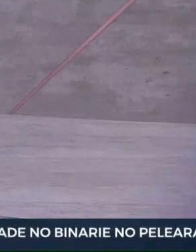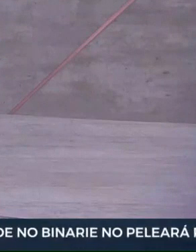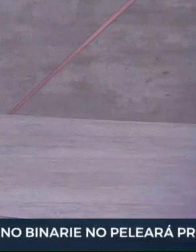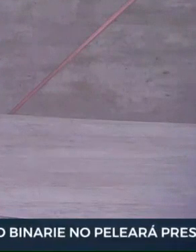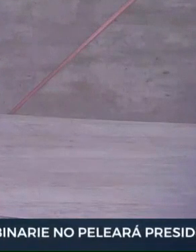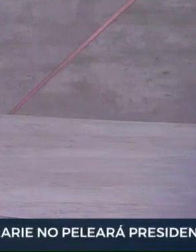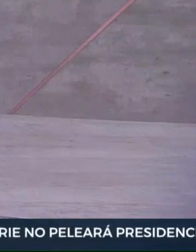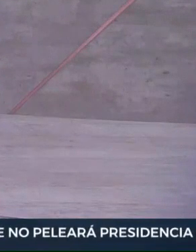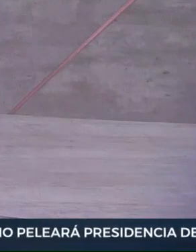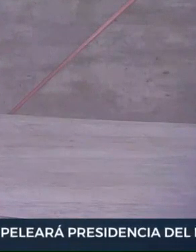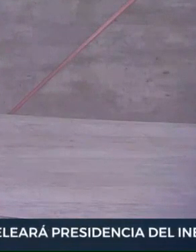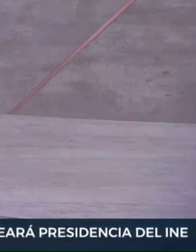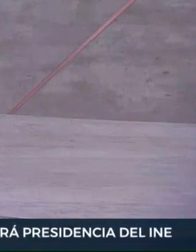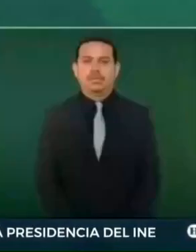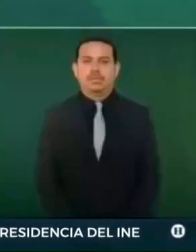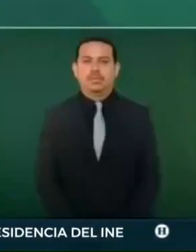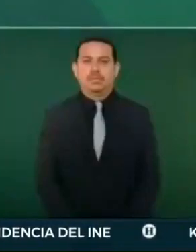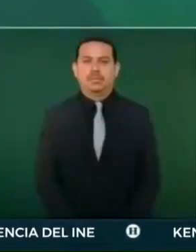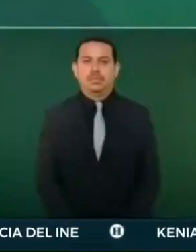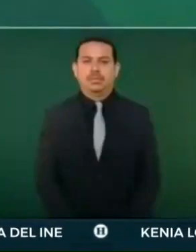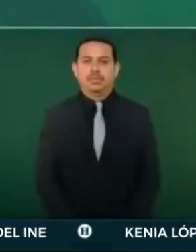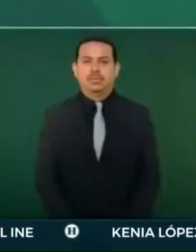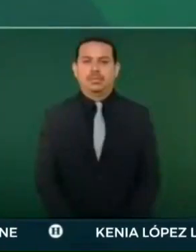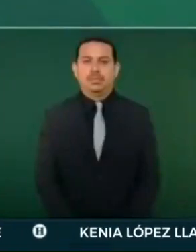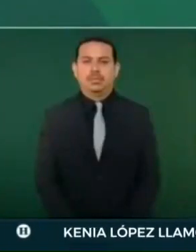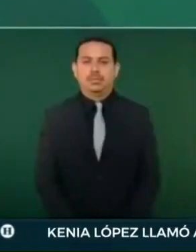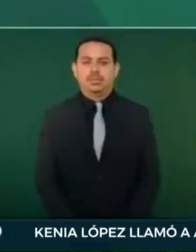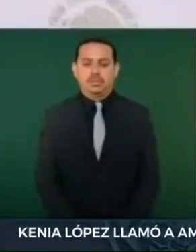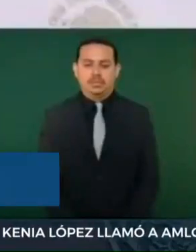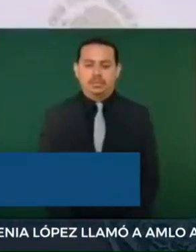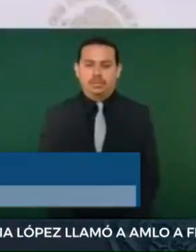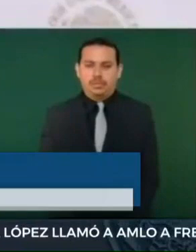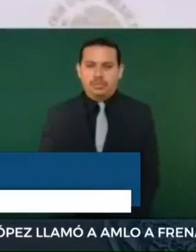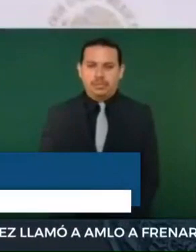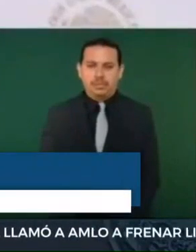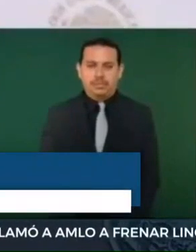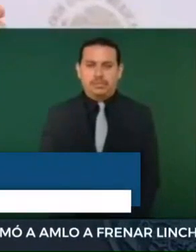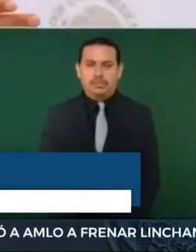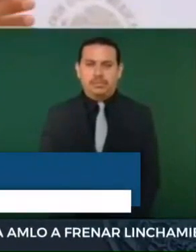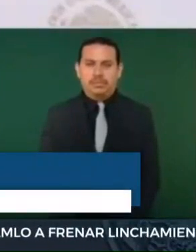algo antidemocrático. Está declarando el presidente